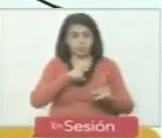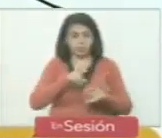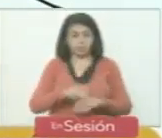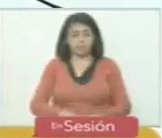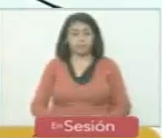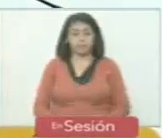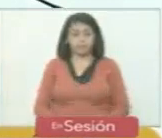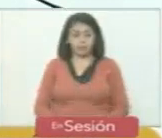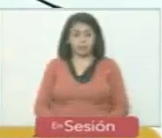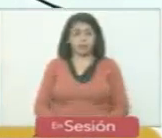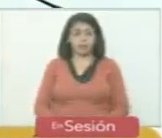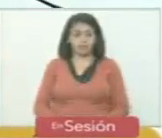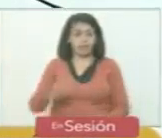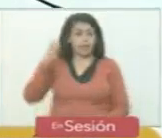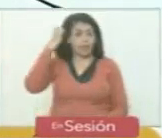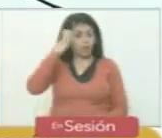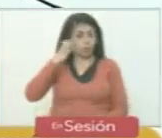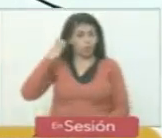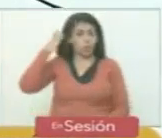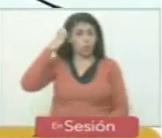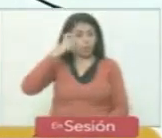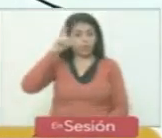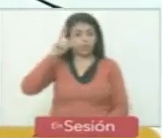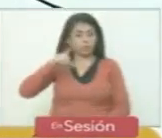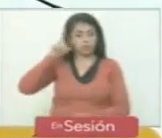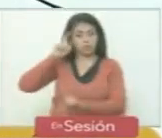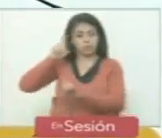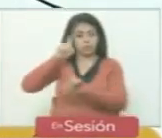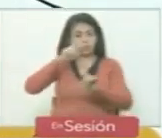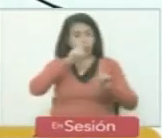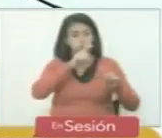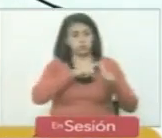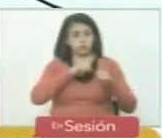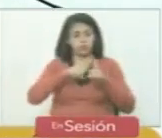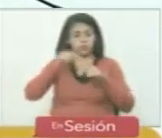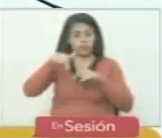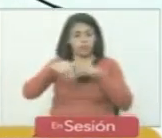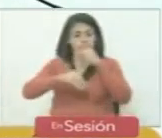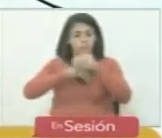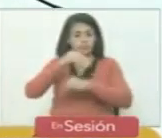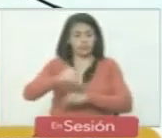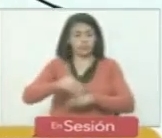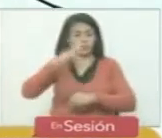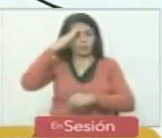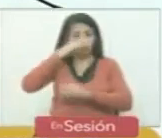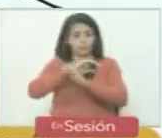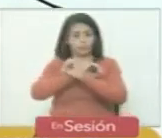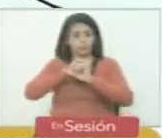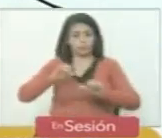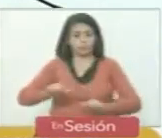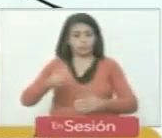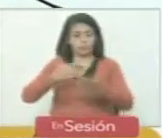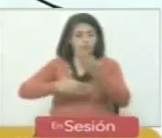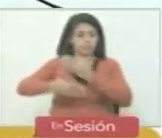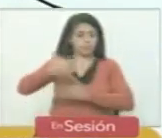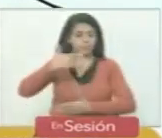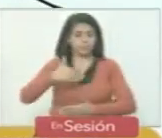la doctrina europea para en ese momento, la Fuerza Armada de